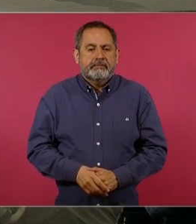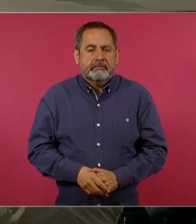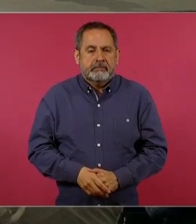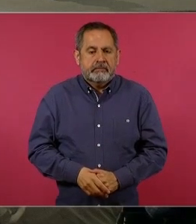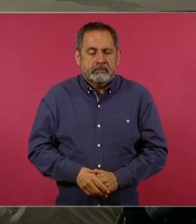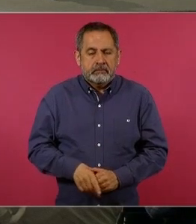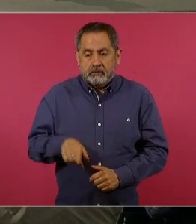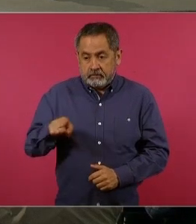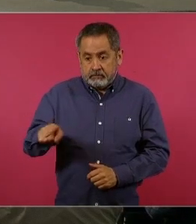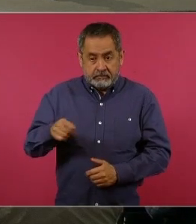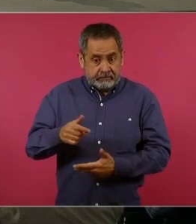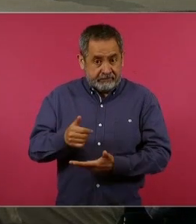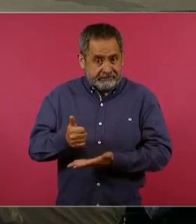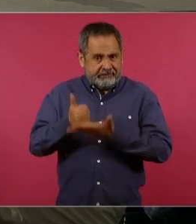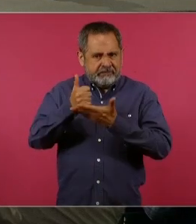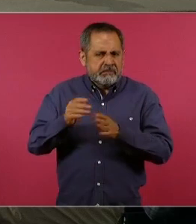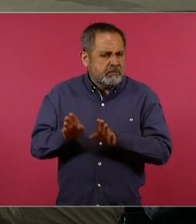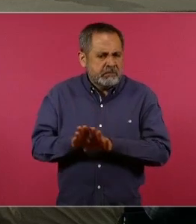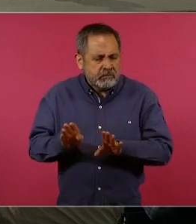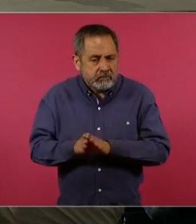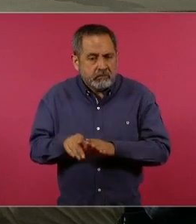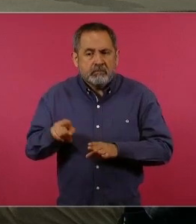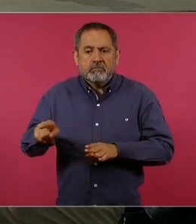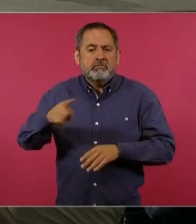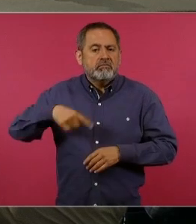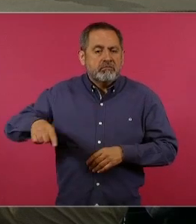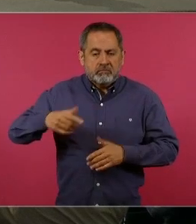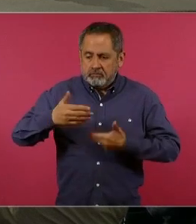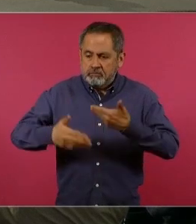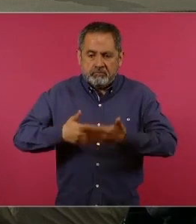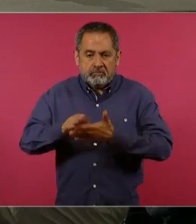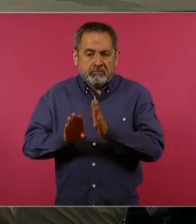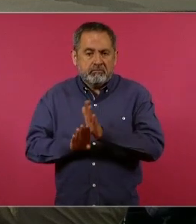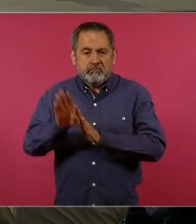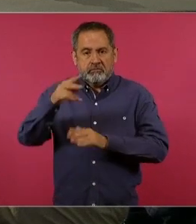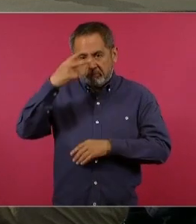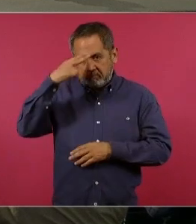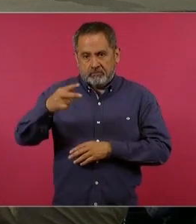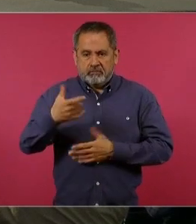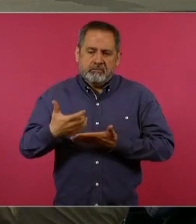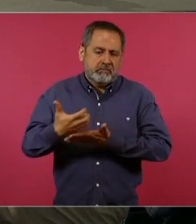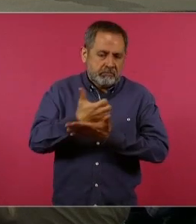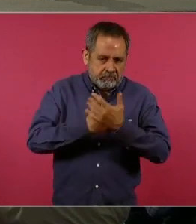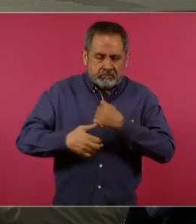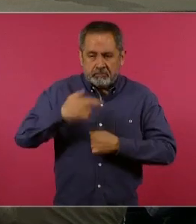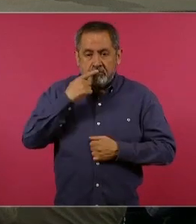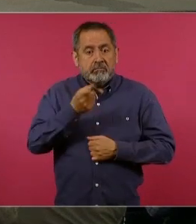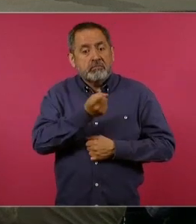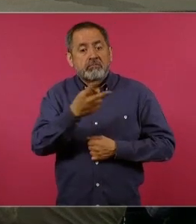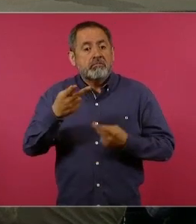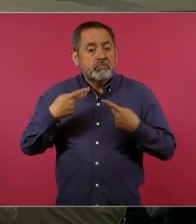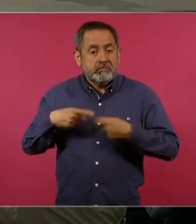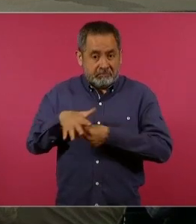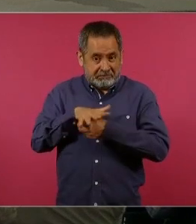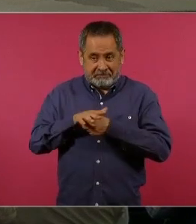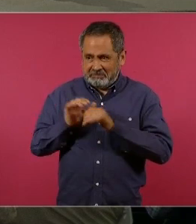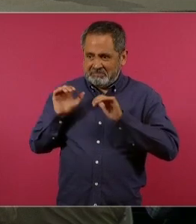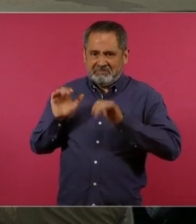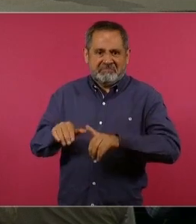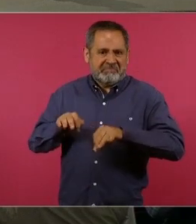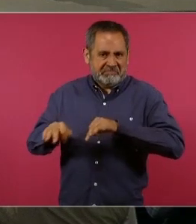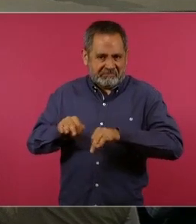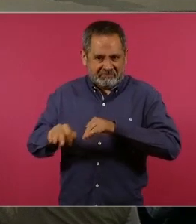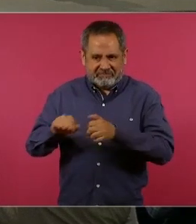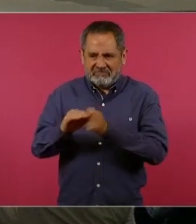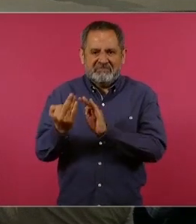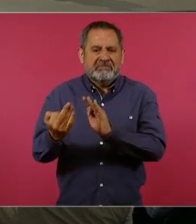¿Cómo contribuye este aeropuerto? Contribuye al desarrollo nacional, a la generación de empleo local en los municipios en